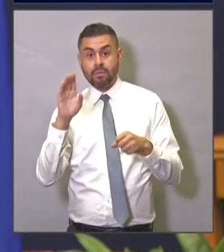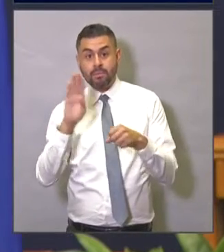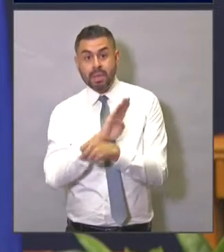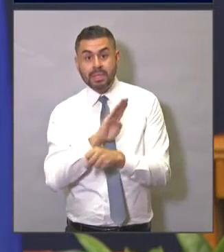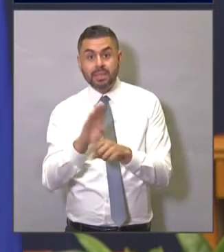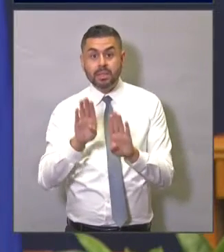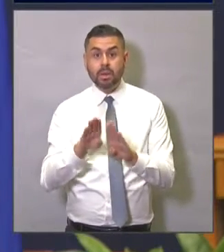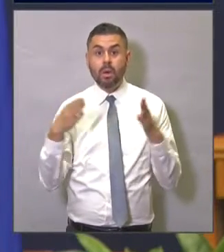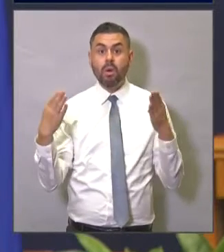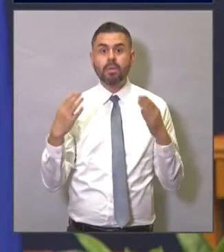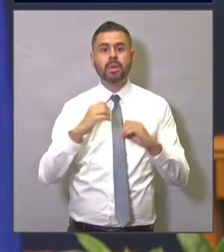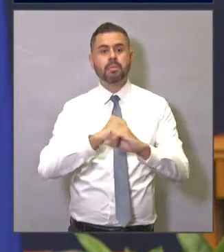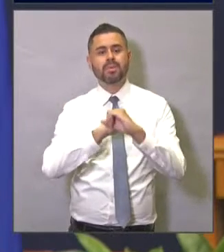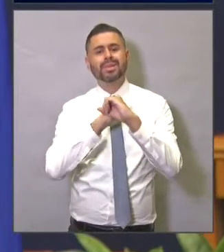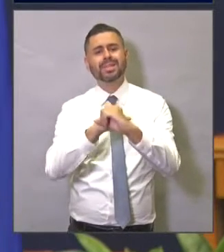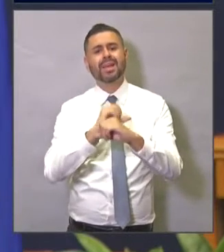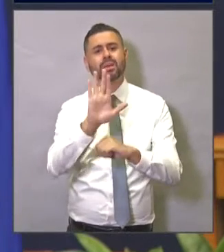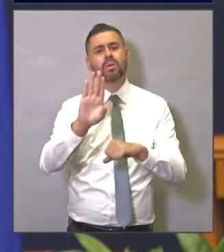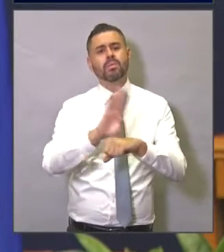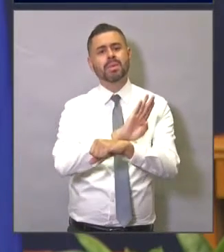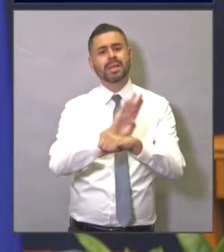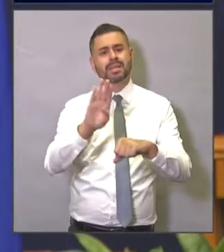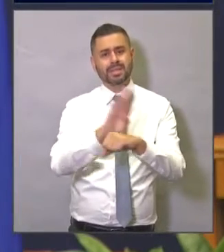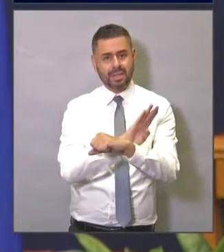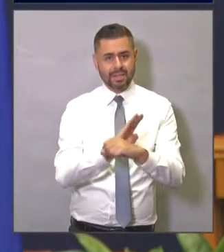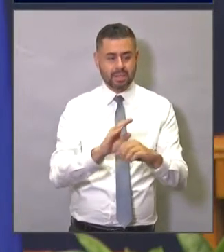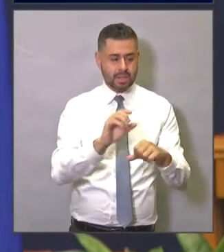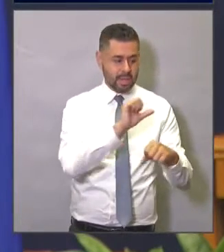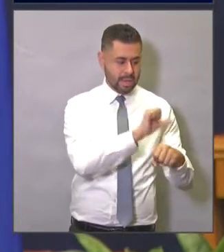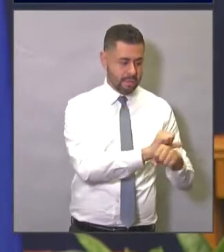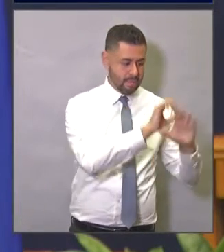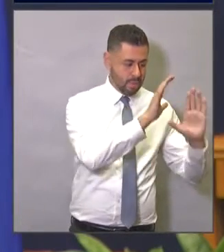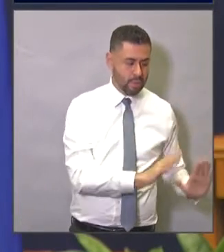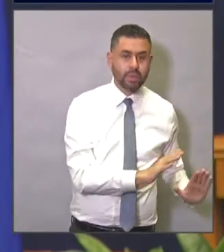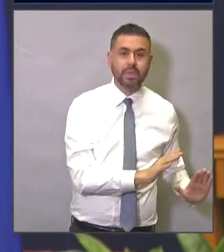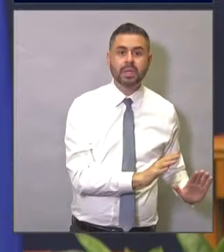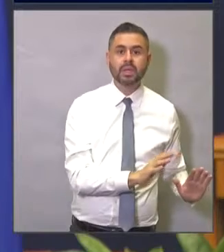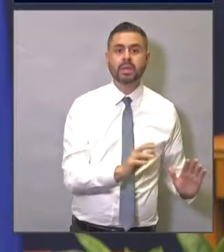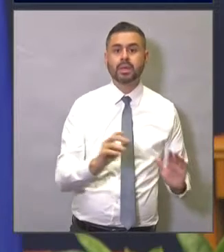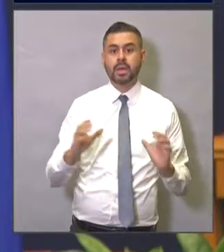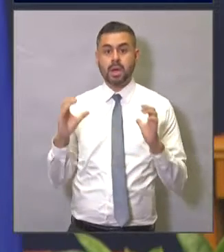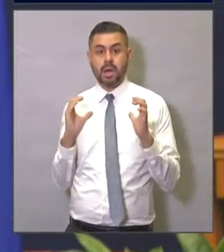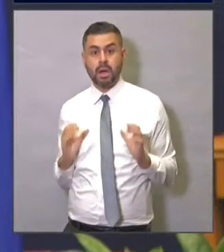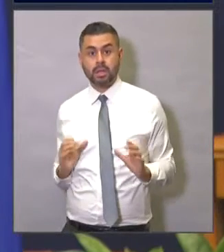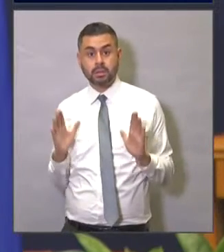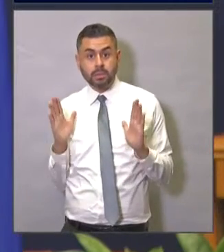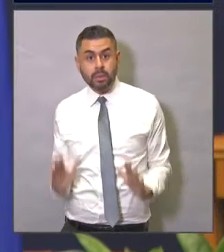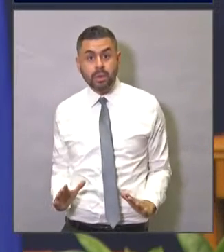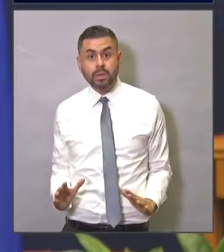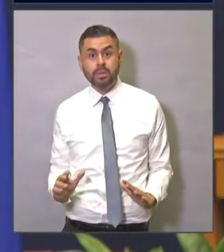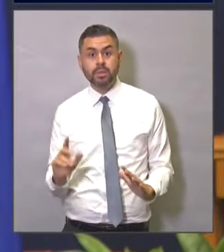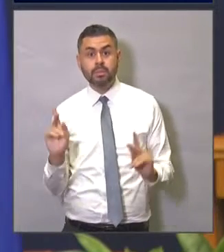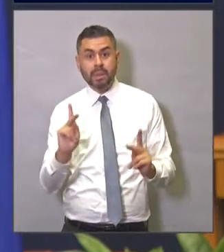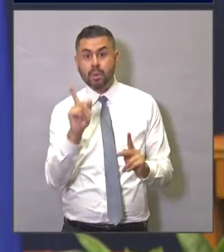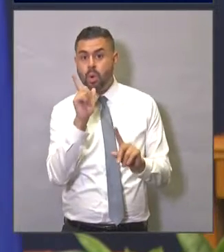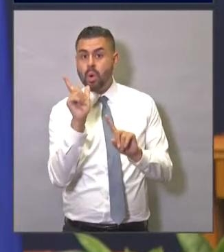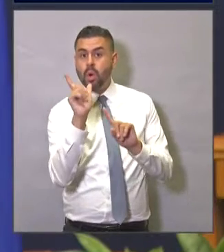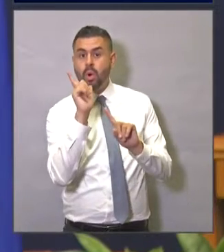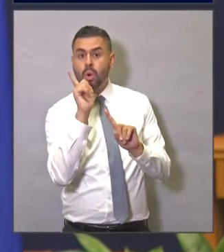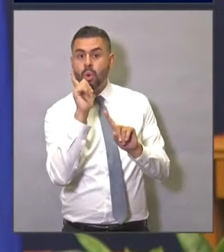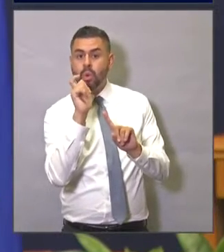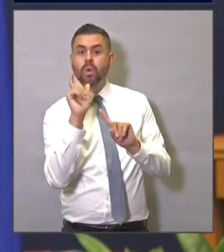abierto, proteja a todos sus trabajadores y clientes, asegurándose de que todos mantengan el distanciamiento